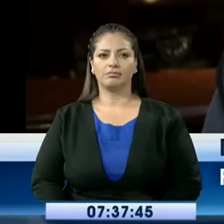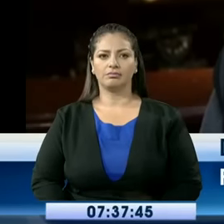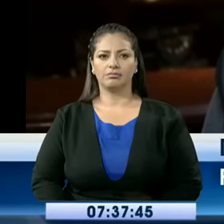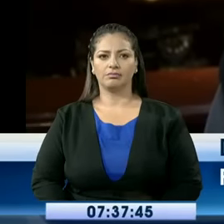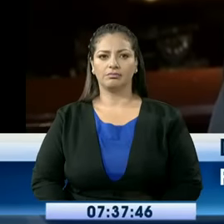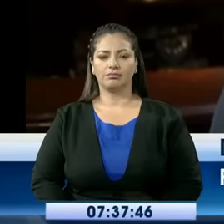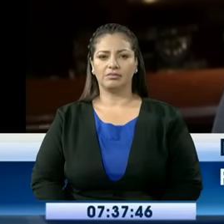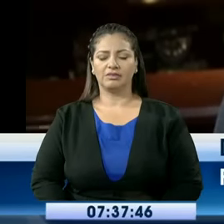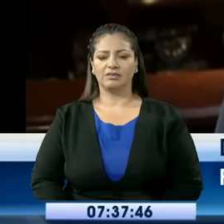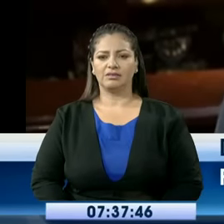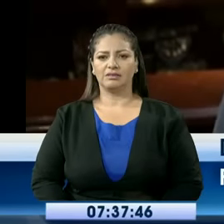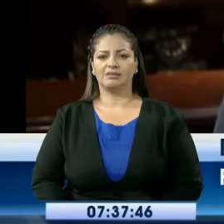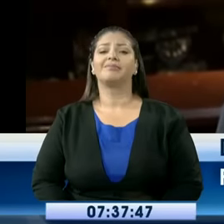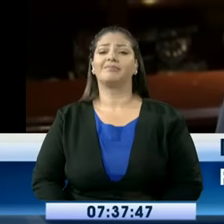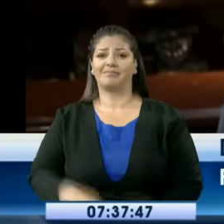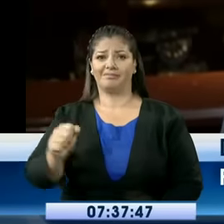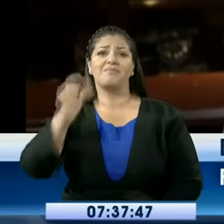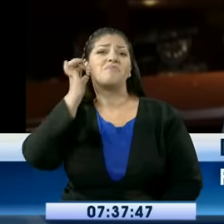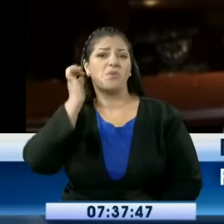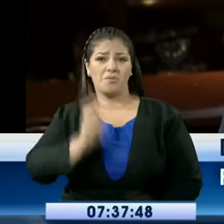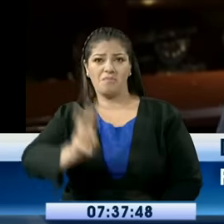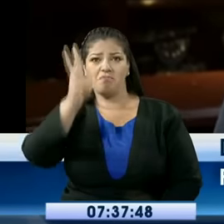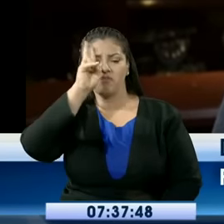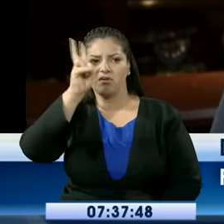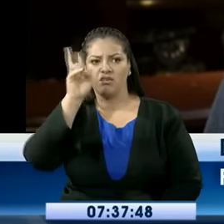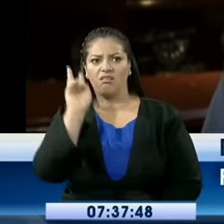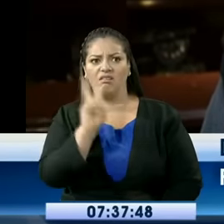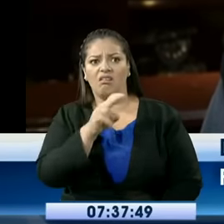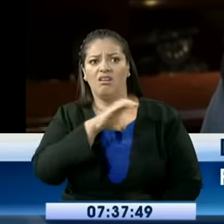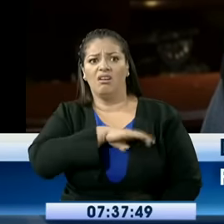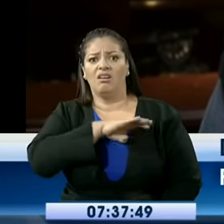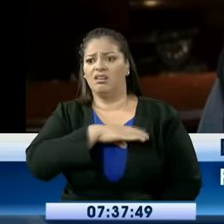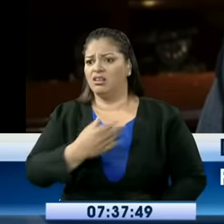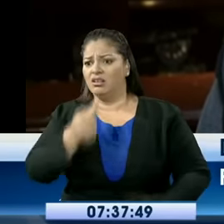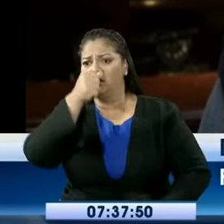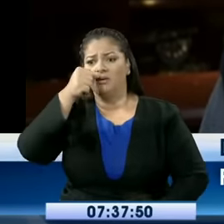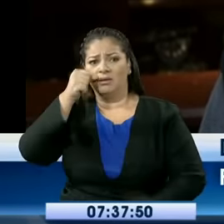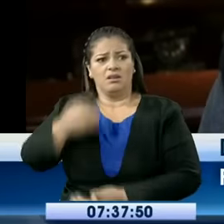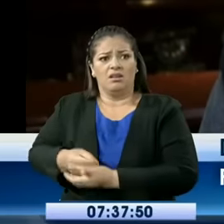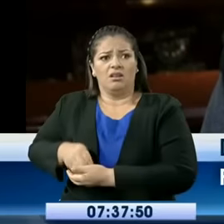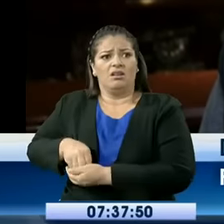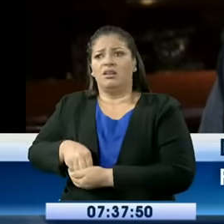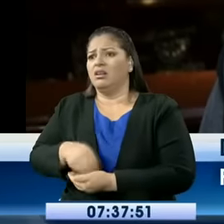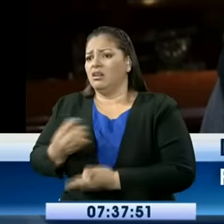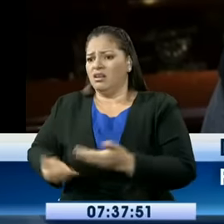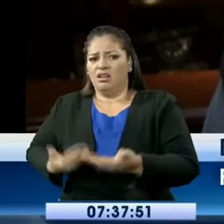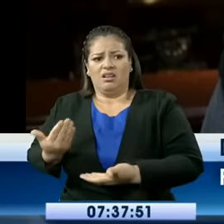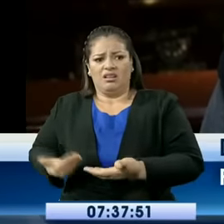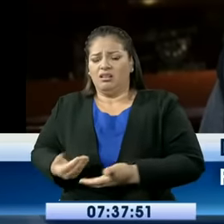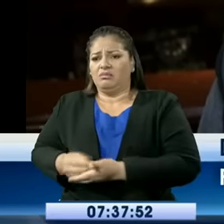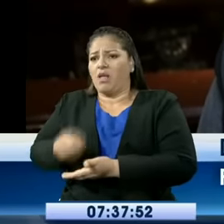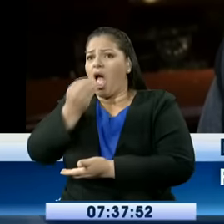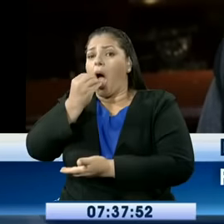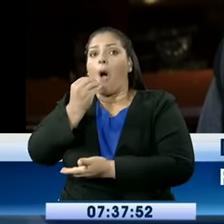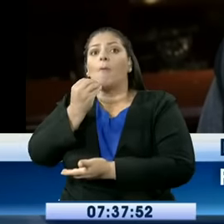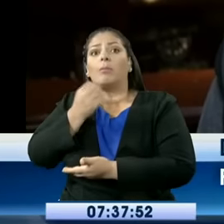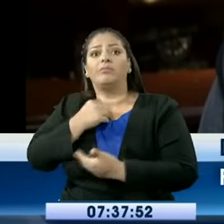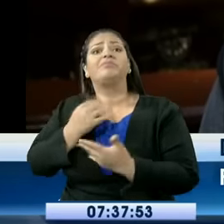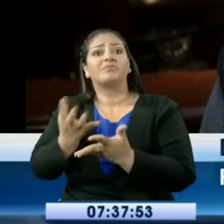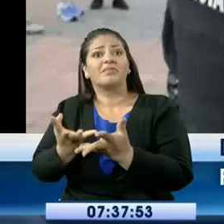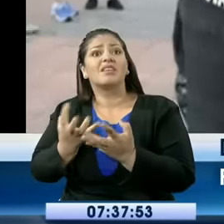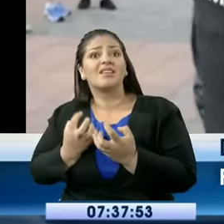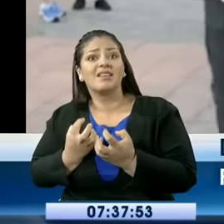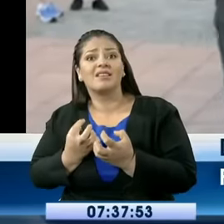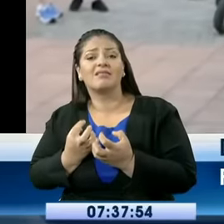presencia de la Policía Nacional, pues quiso tragarse la funda con base de cocaína que ella llevaba